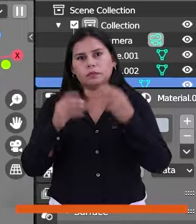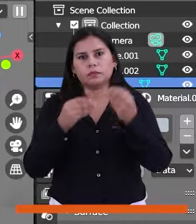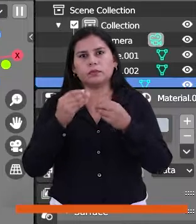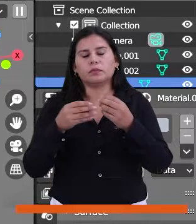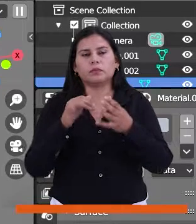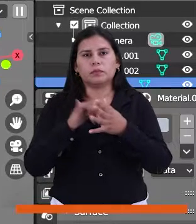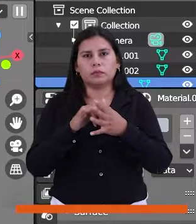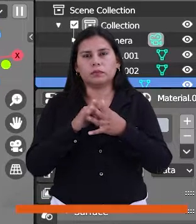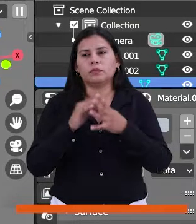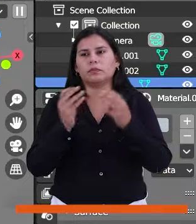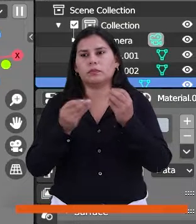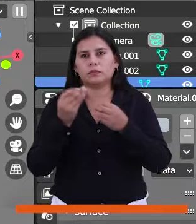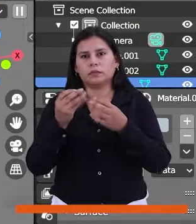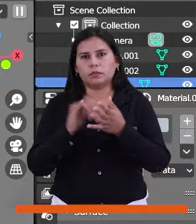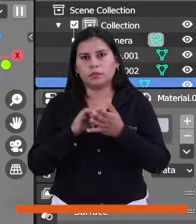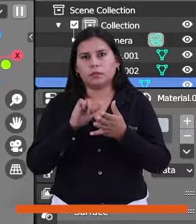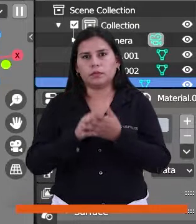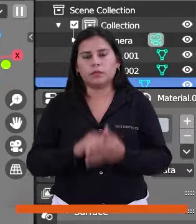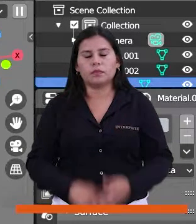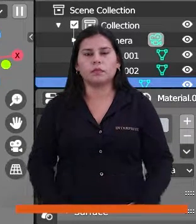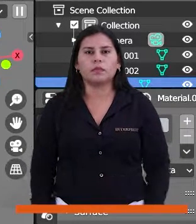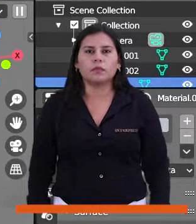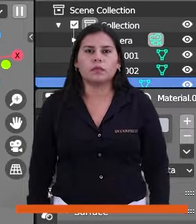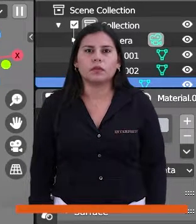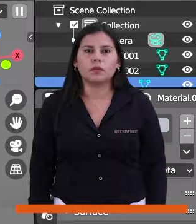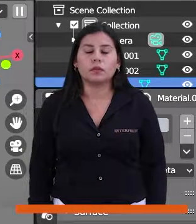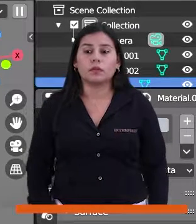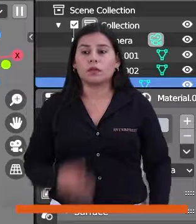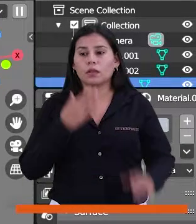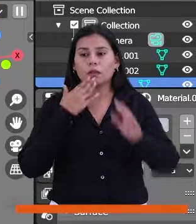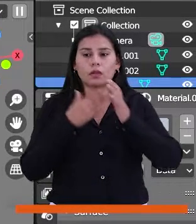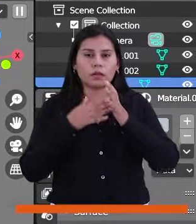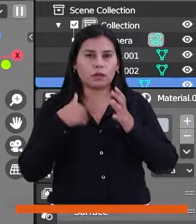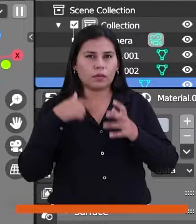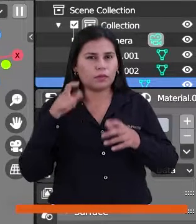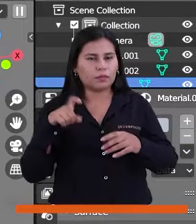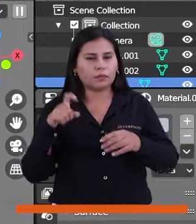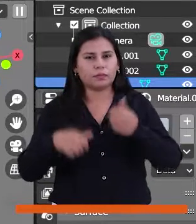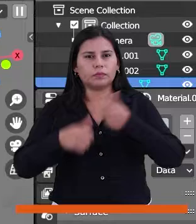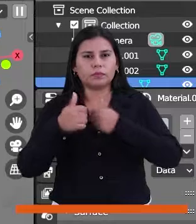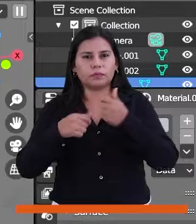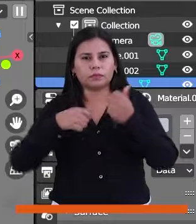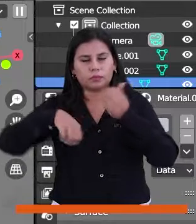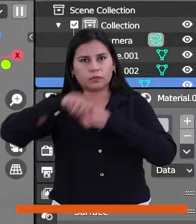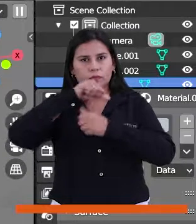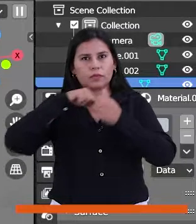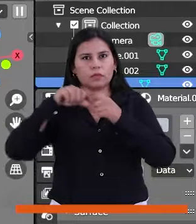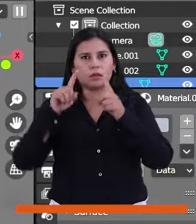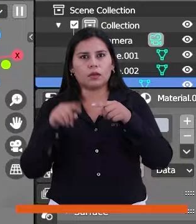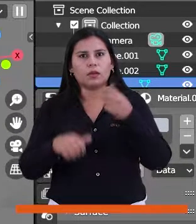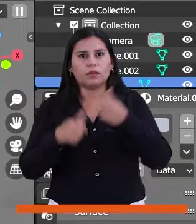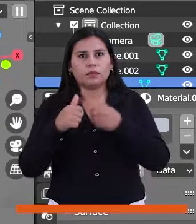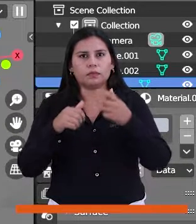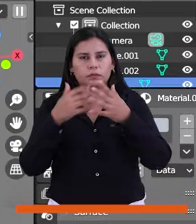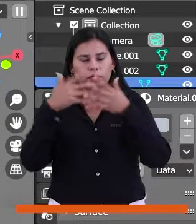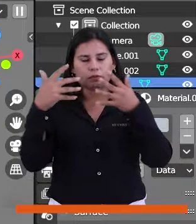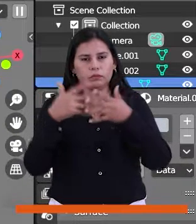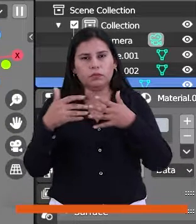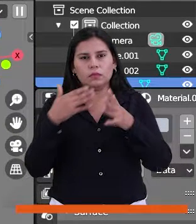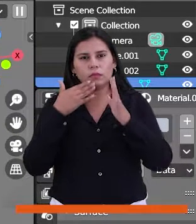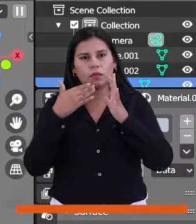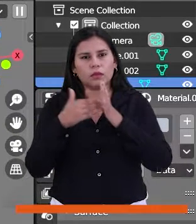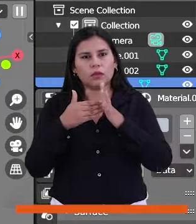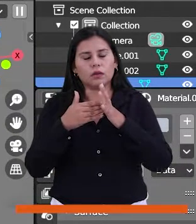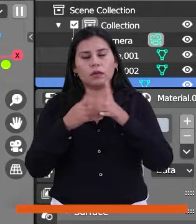la textura se aplica es sobre un material. Si yo quiero en algún momento modificar algo la textura, porque